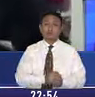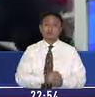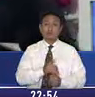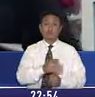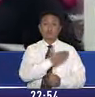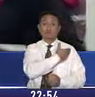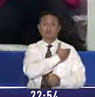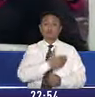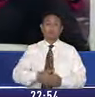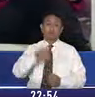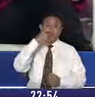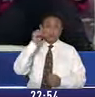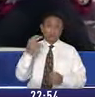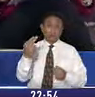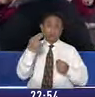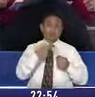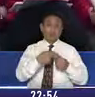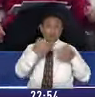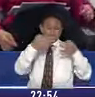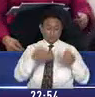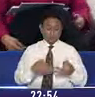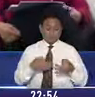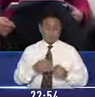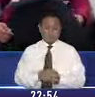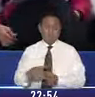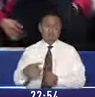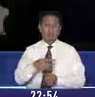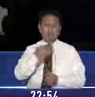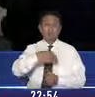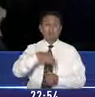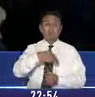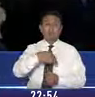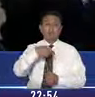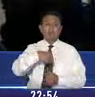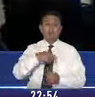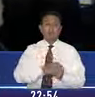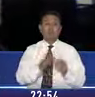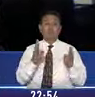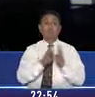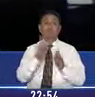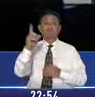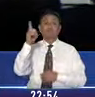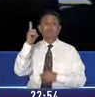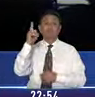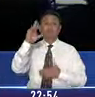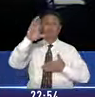oficial durante este miércoles del Foro de Liderazgo para América Latina. Informó Javier Rosero.